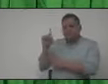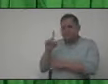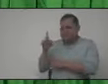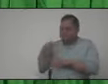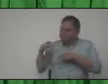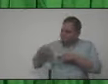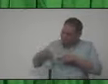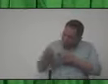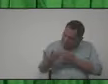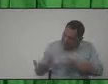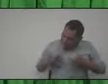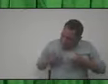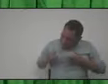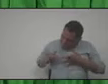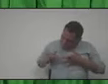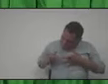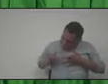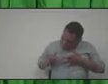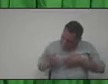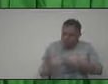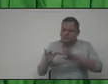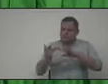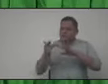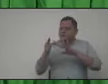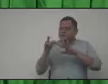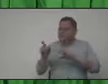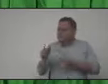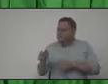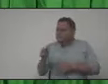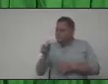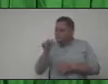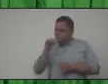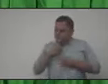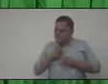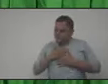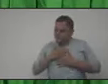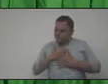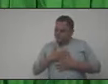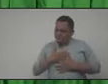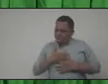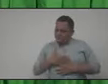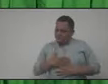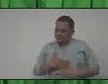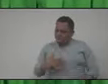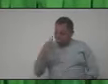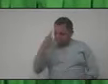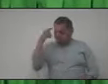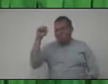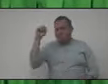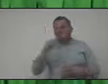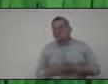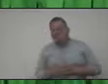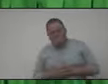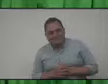que tengo un dolor y esta fuerza de licor que calmo este desespero. Bueno, vea, ella.